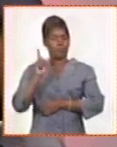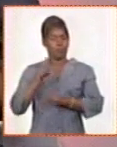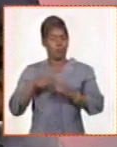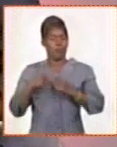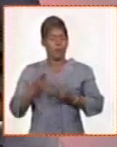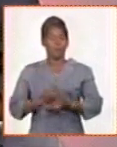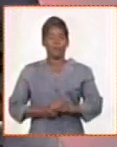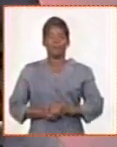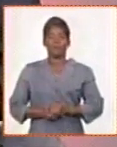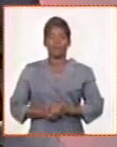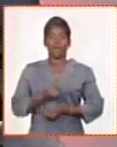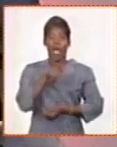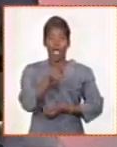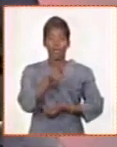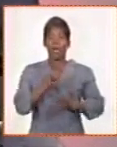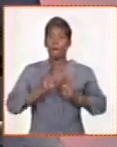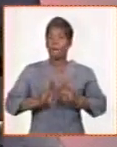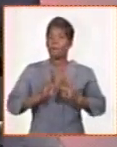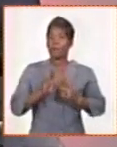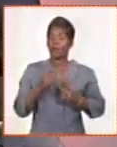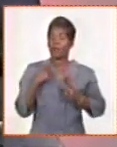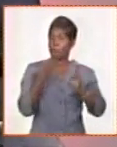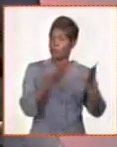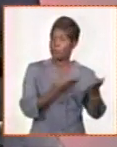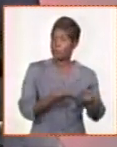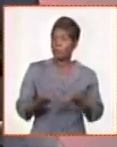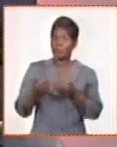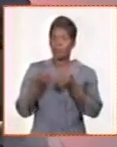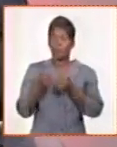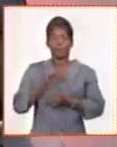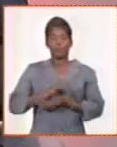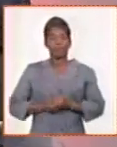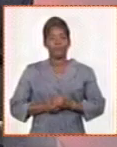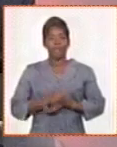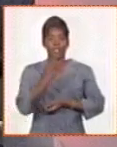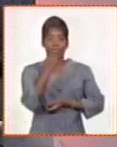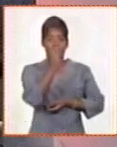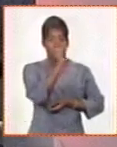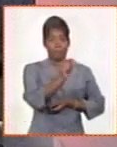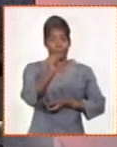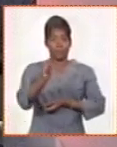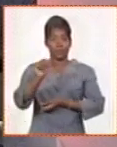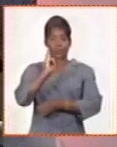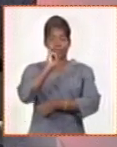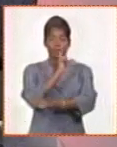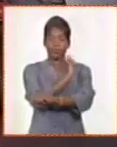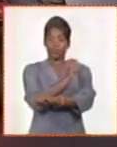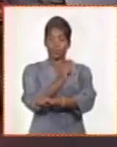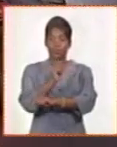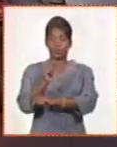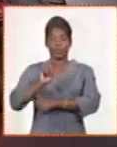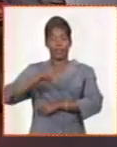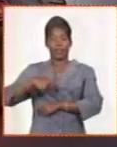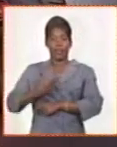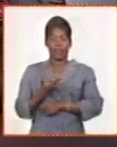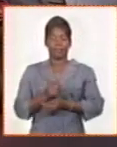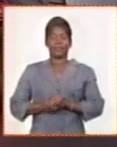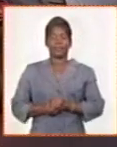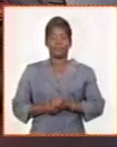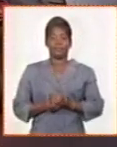Ahí nos estaban esperando, nos atendieron tres muchachitas que son instructoras de arte, Mili, Giselle y